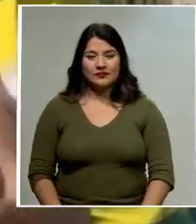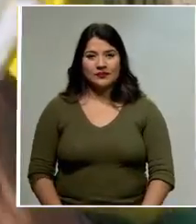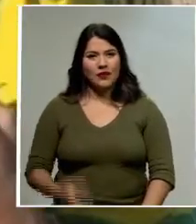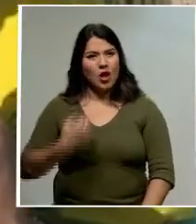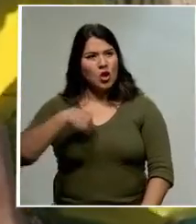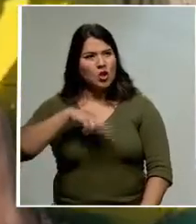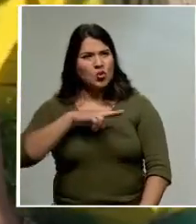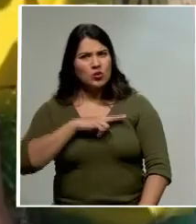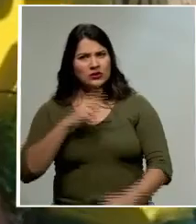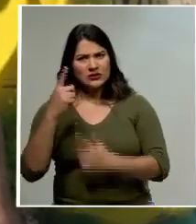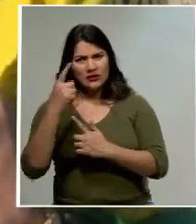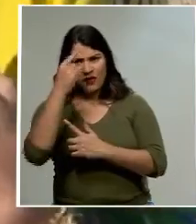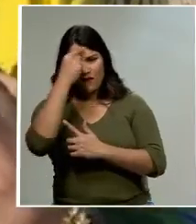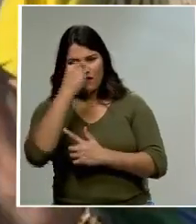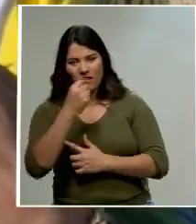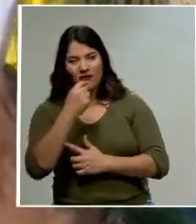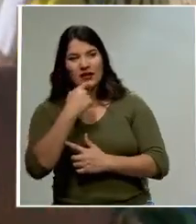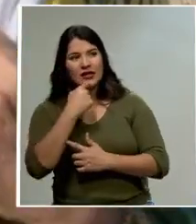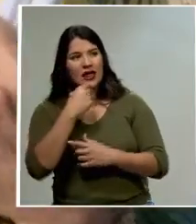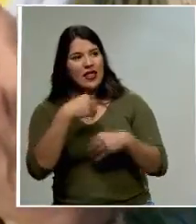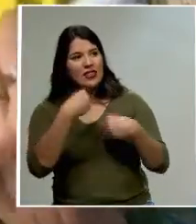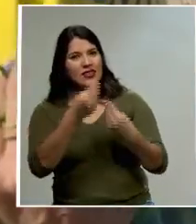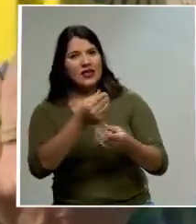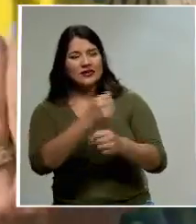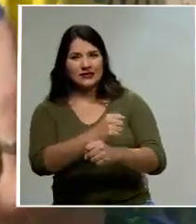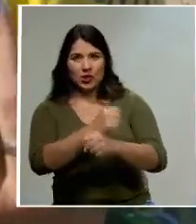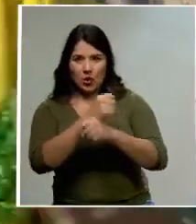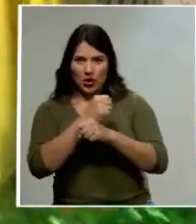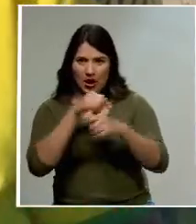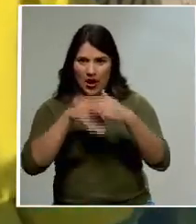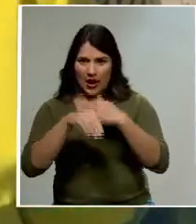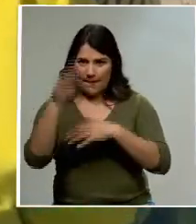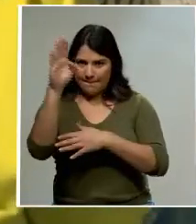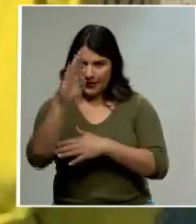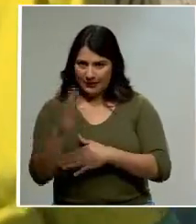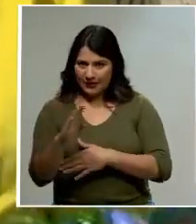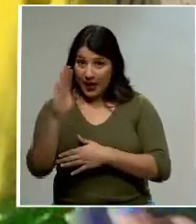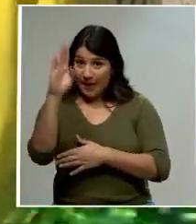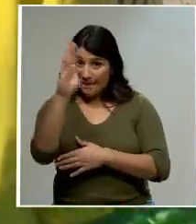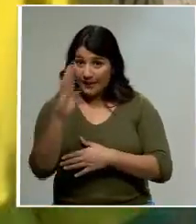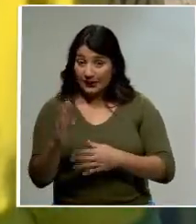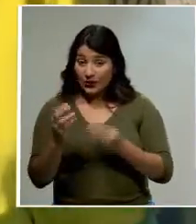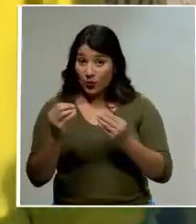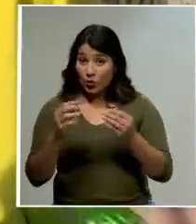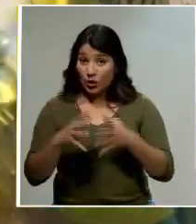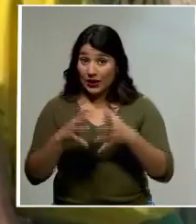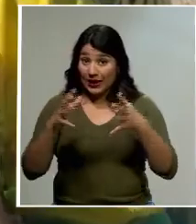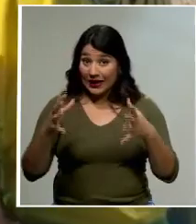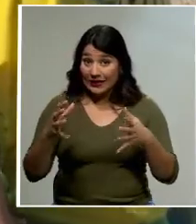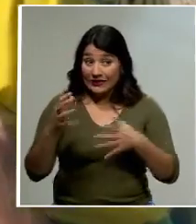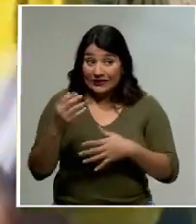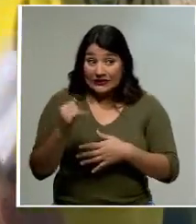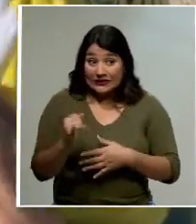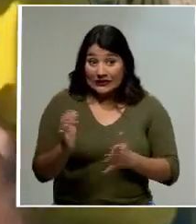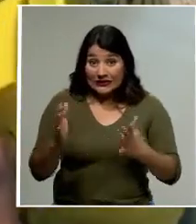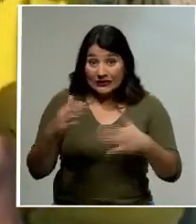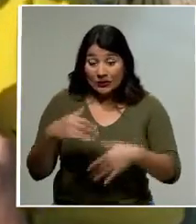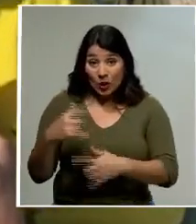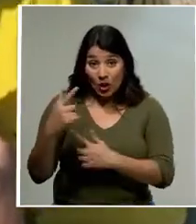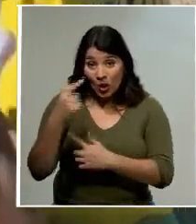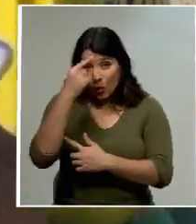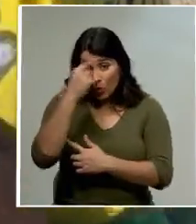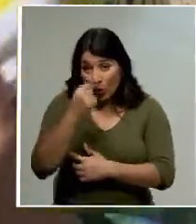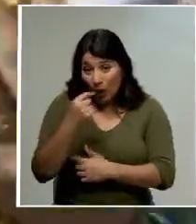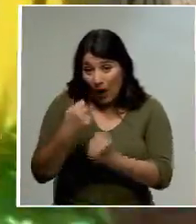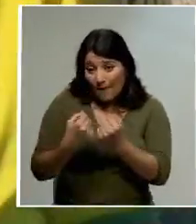Nuestras Fuerzas Armadas dan la seguridad a toda nuestra patria. Brasil es muy, muy grande. Si no tuviéramos al ejército de nuestro lado, ¿a